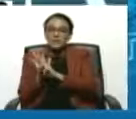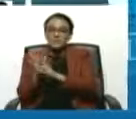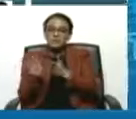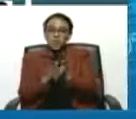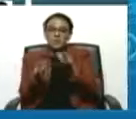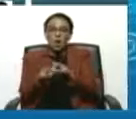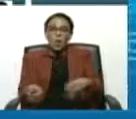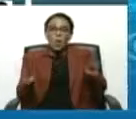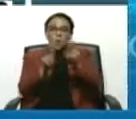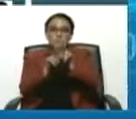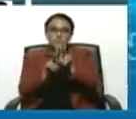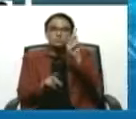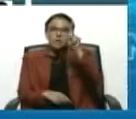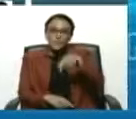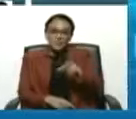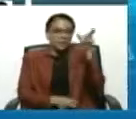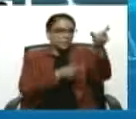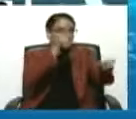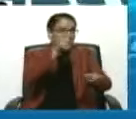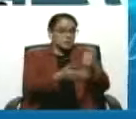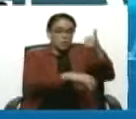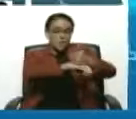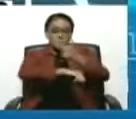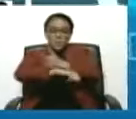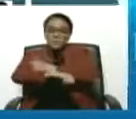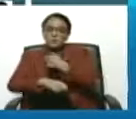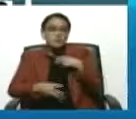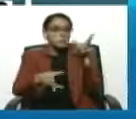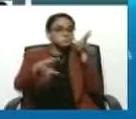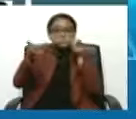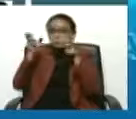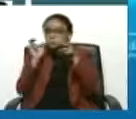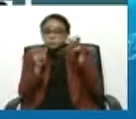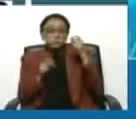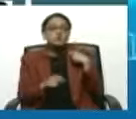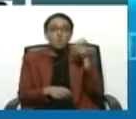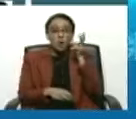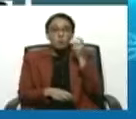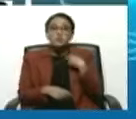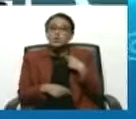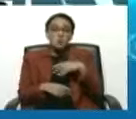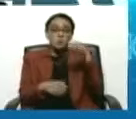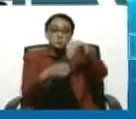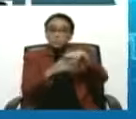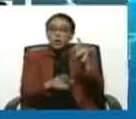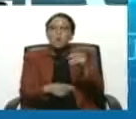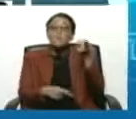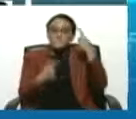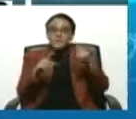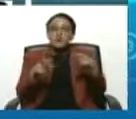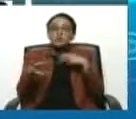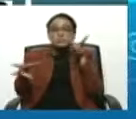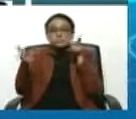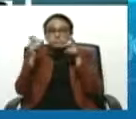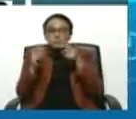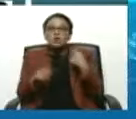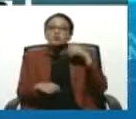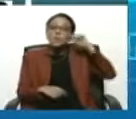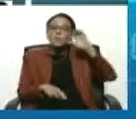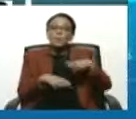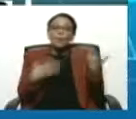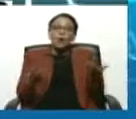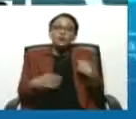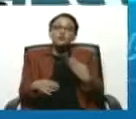Lee, fundador del Shenzhen Open Innovation Laboratory Shenzhen. Recuerdo mi visita a Shenzhen,